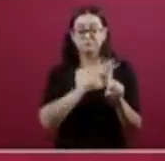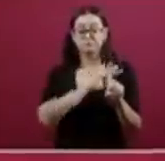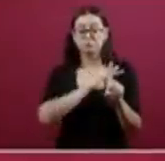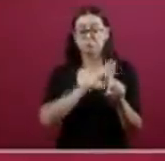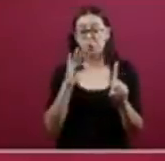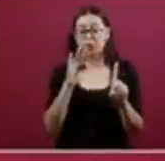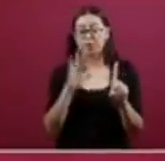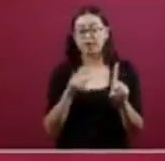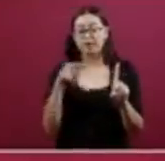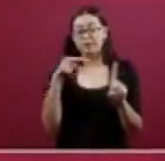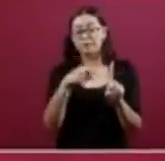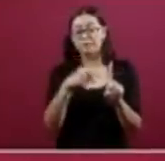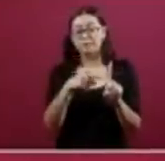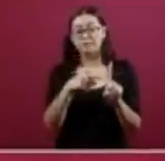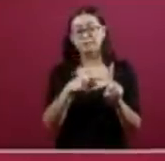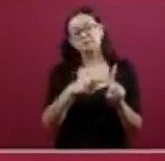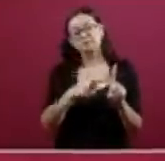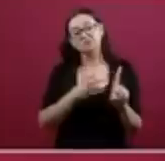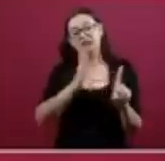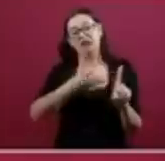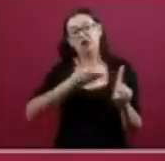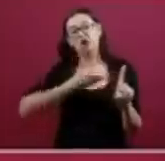enquistado desde hace tiempo